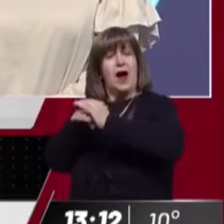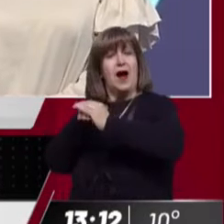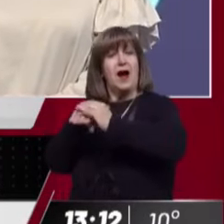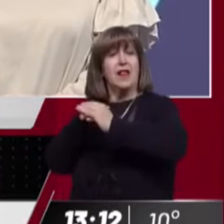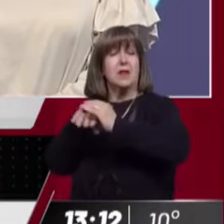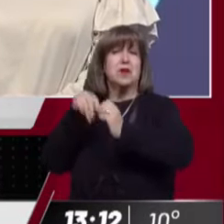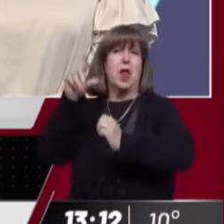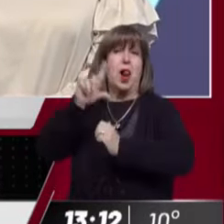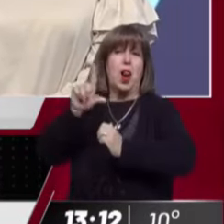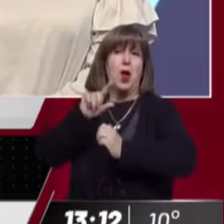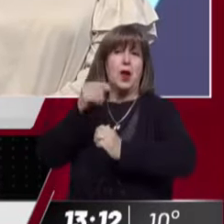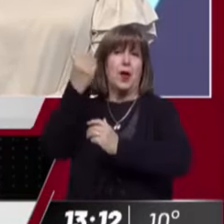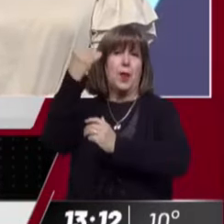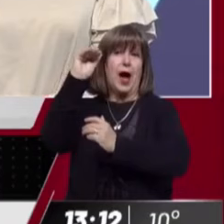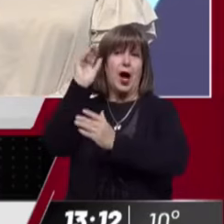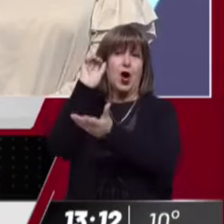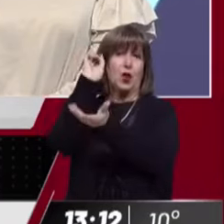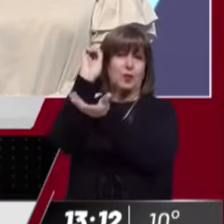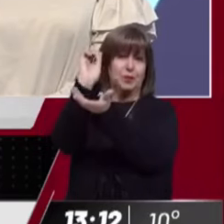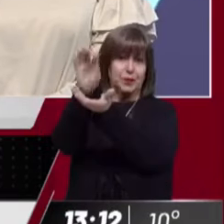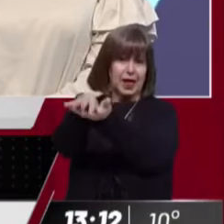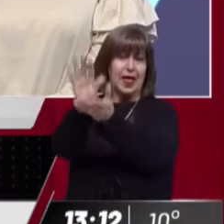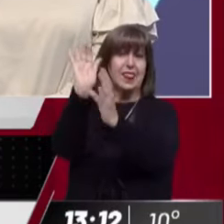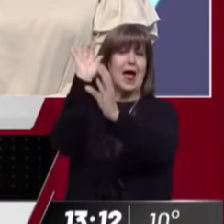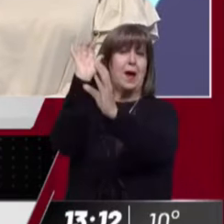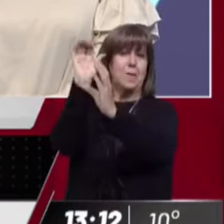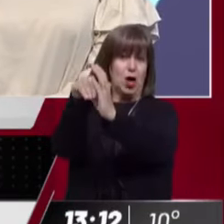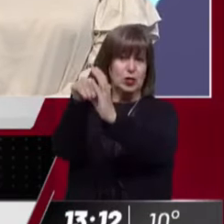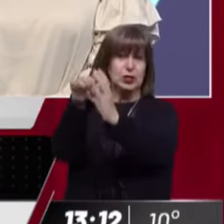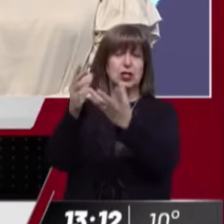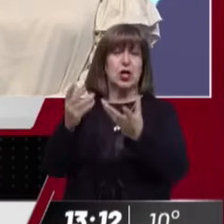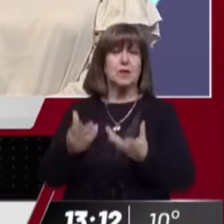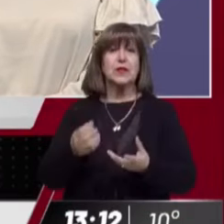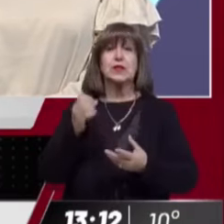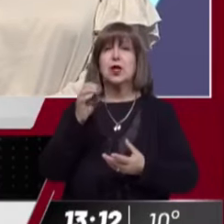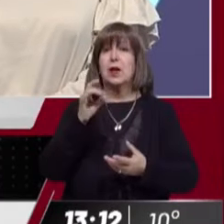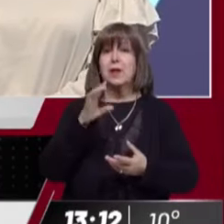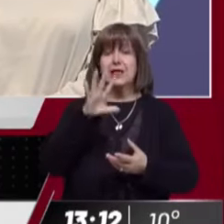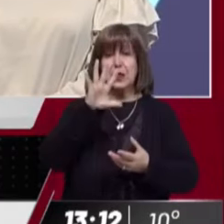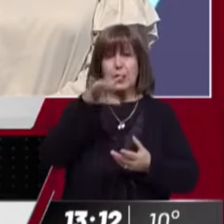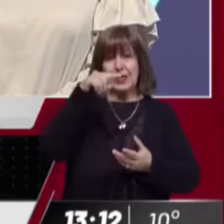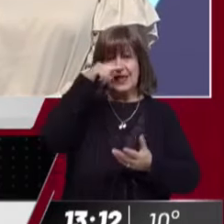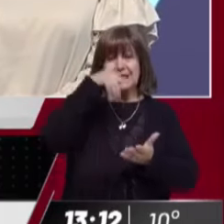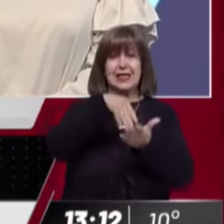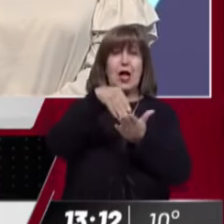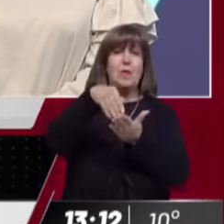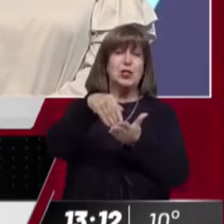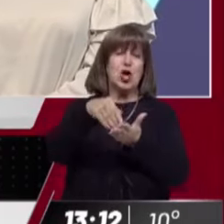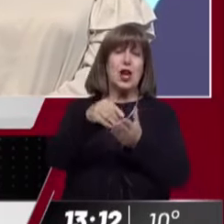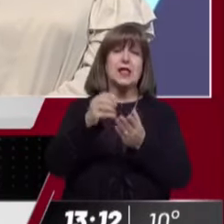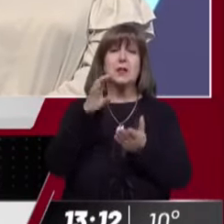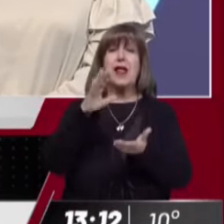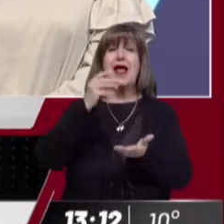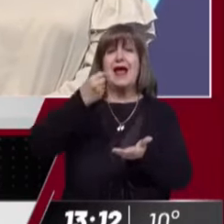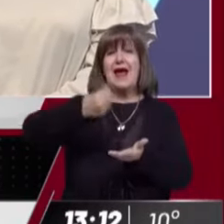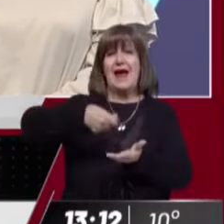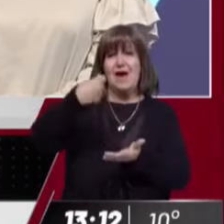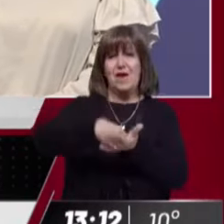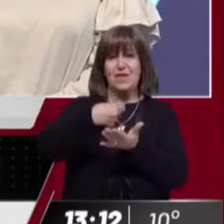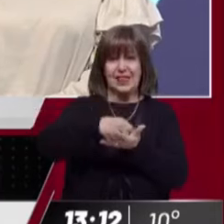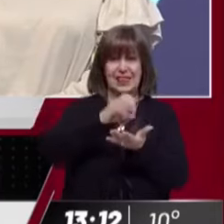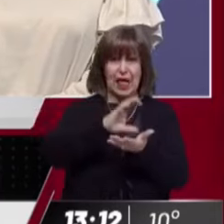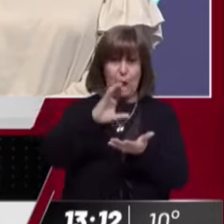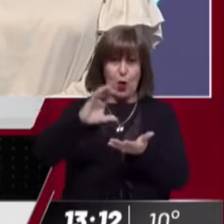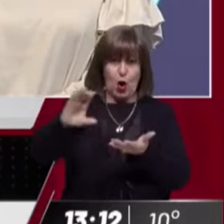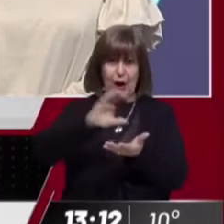viniera, comprara y hacer una recaudación de esa magnitud, que solo hablamos de dinero en efectivo, 57 millones de pesos que se llevaron los delincuentes